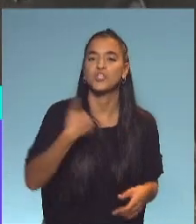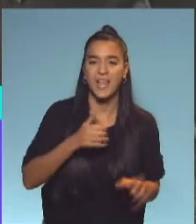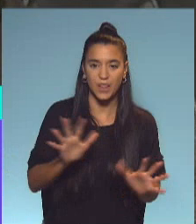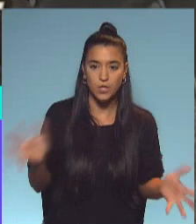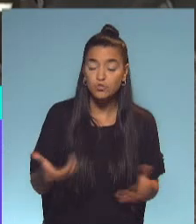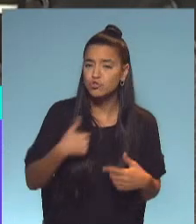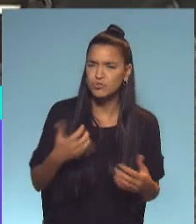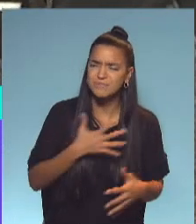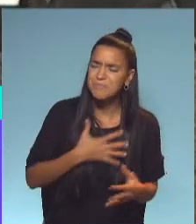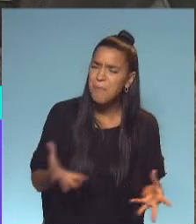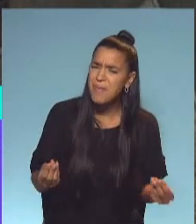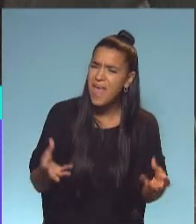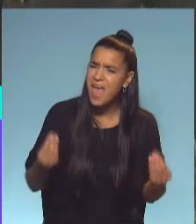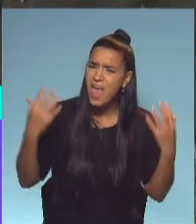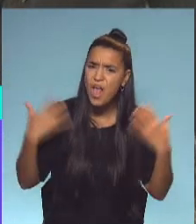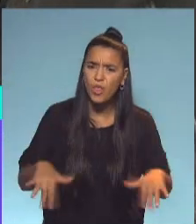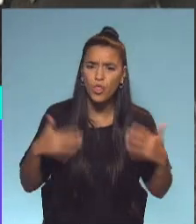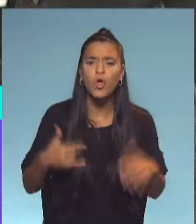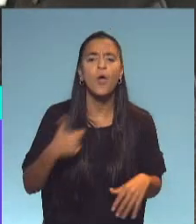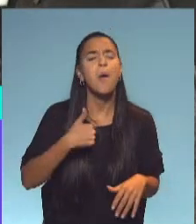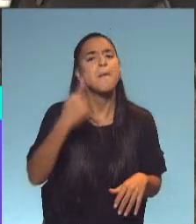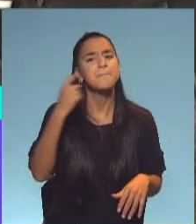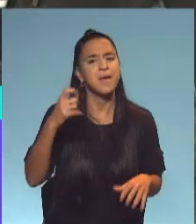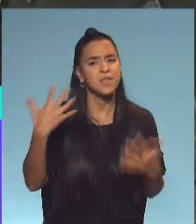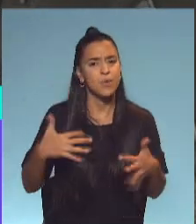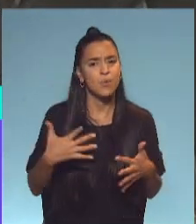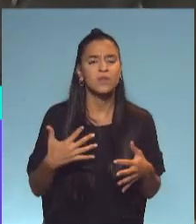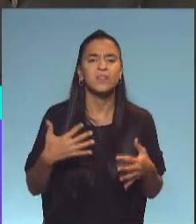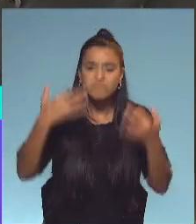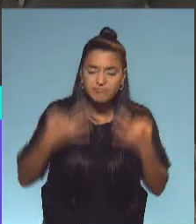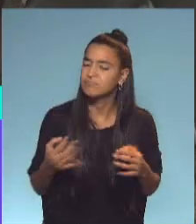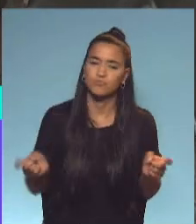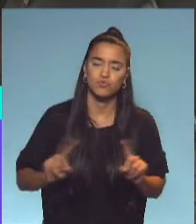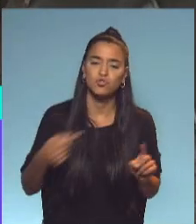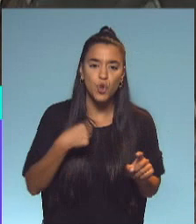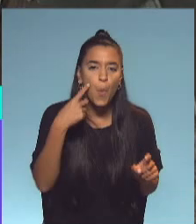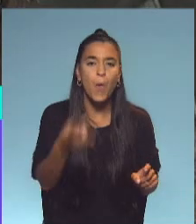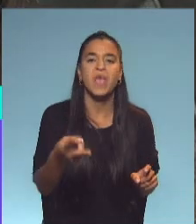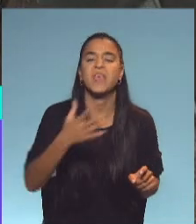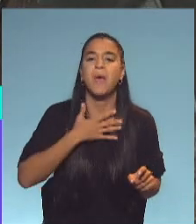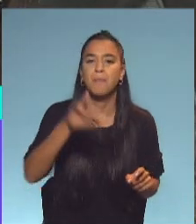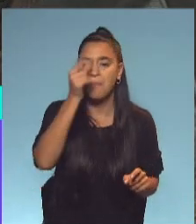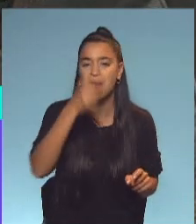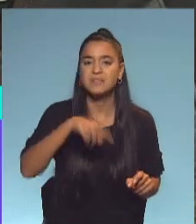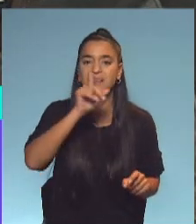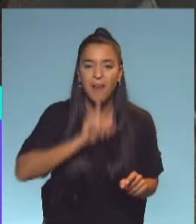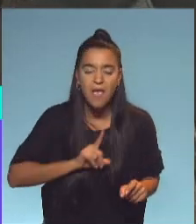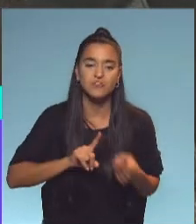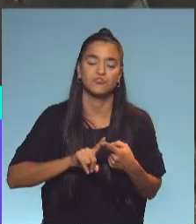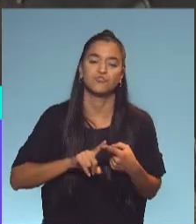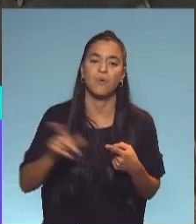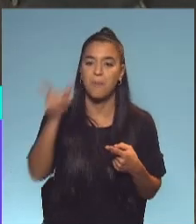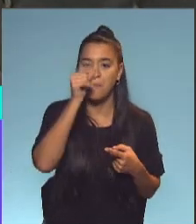sentí miedo, mucho miedo, me di cuenta que nada bueno iba a salir porque yo veía a mi padre, el silencio, mi